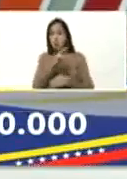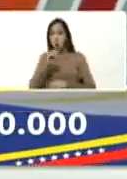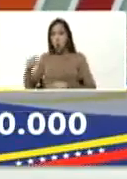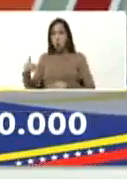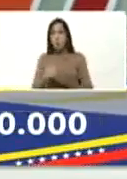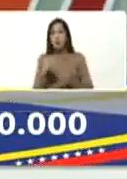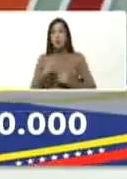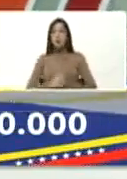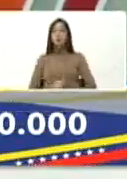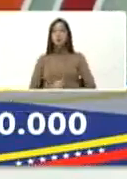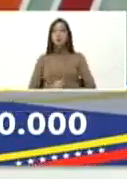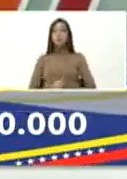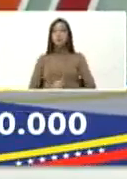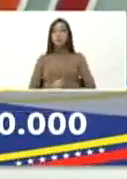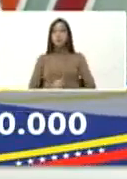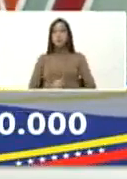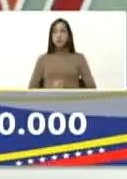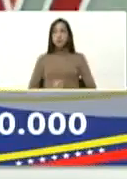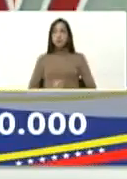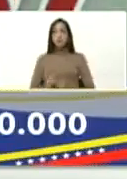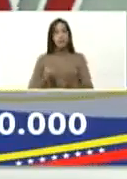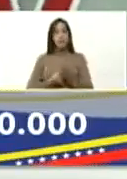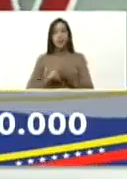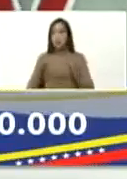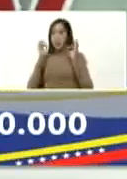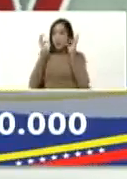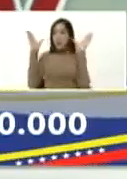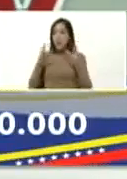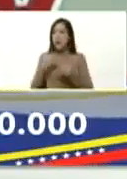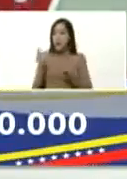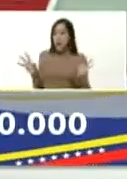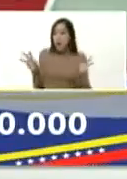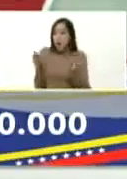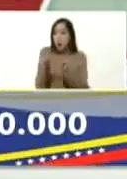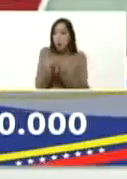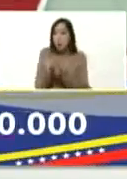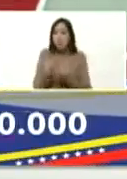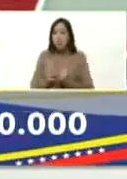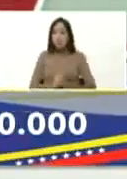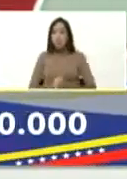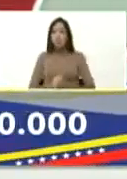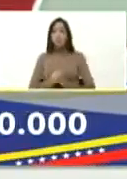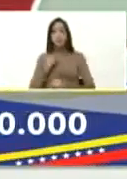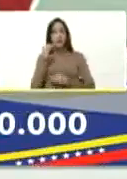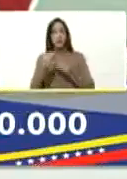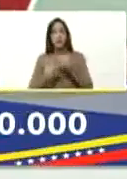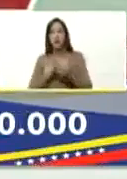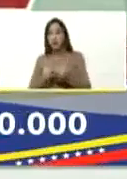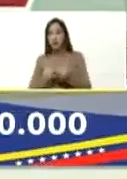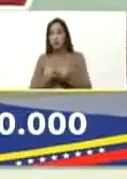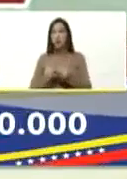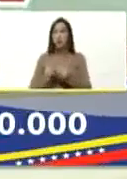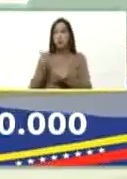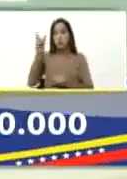3.800.000. Y de verdad es impresionante el resumen que ha hecho Yorlis.